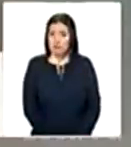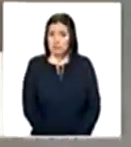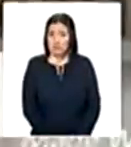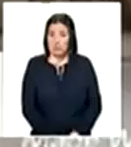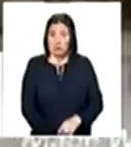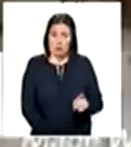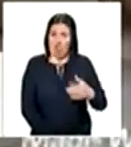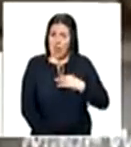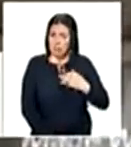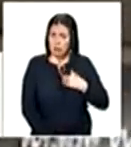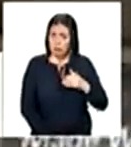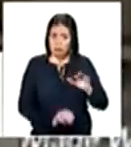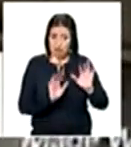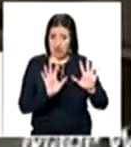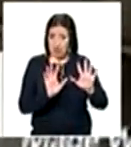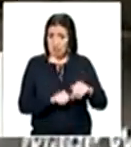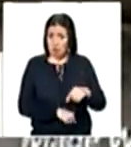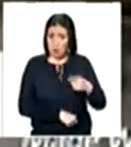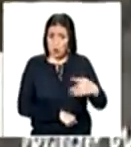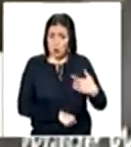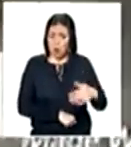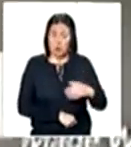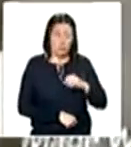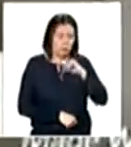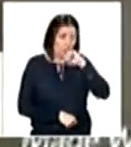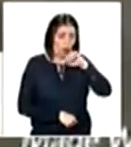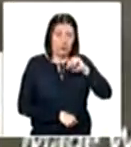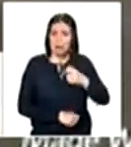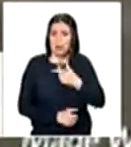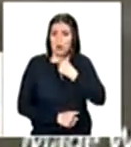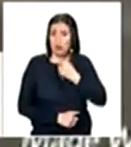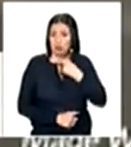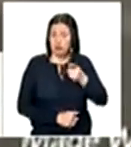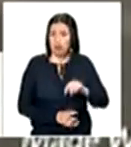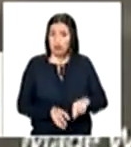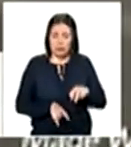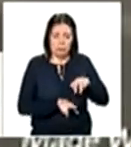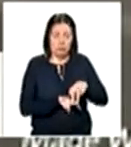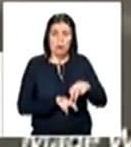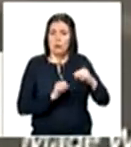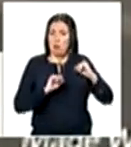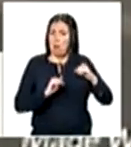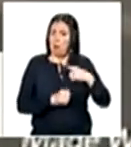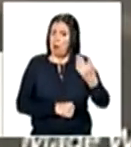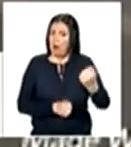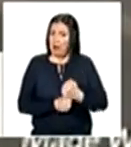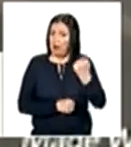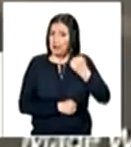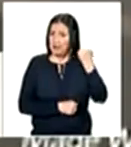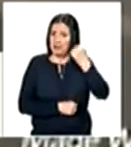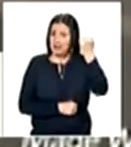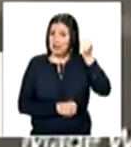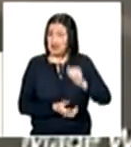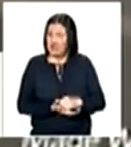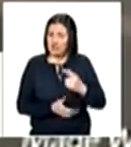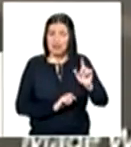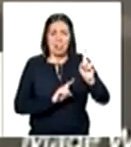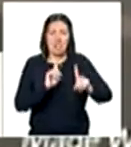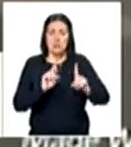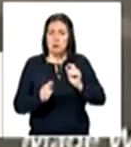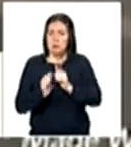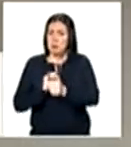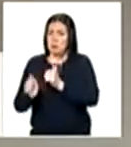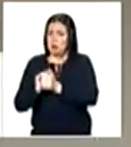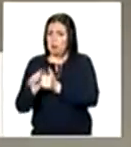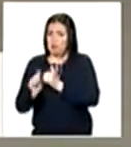Con tan solo 10 años, su pasión por ese deporte extremo la ha llevado a ganar los primeros lugares de algunos campeonatos